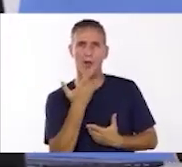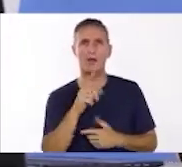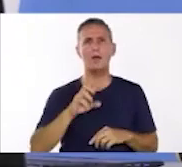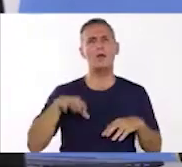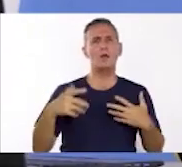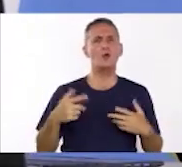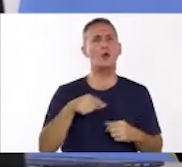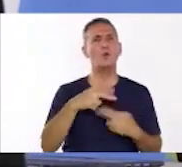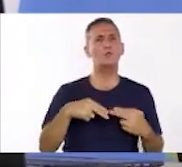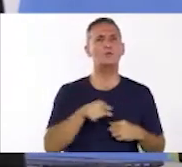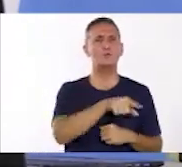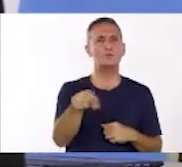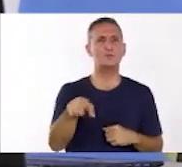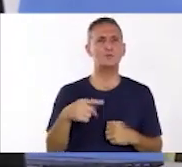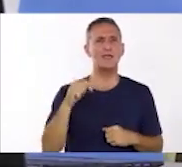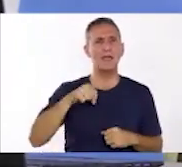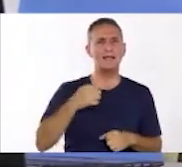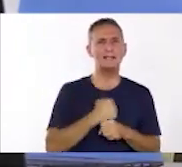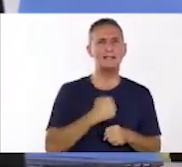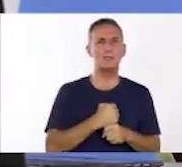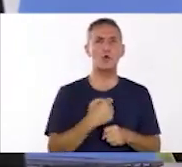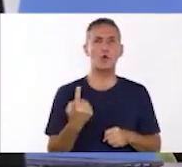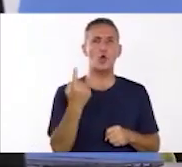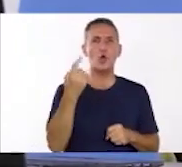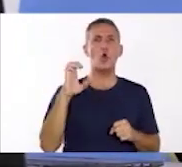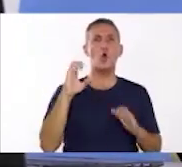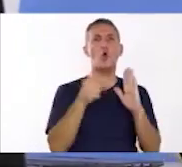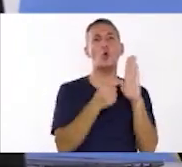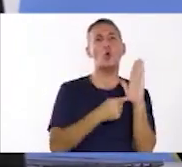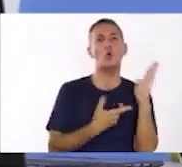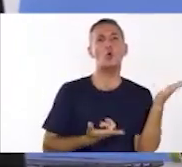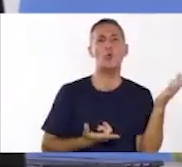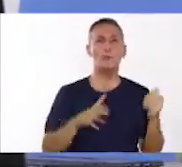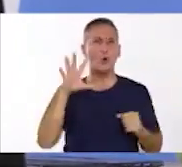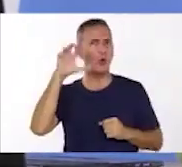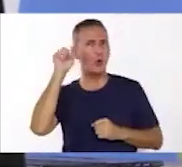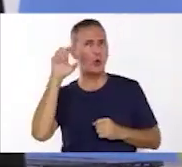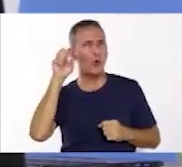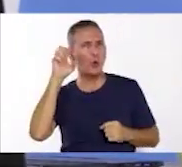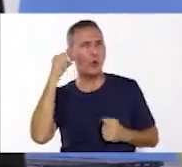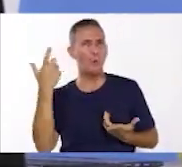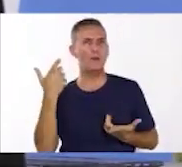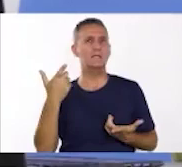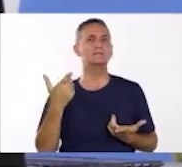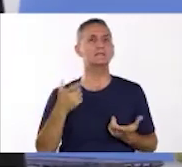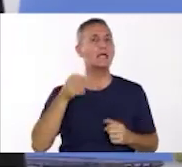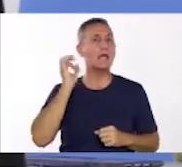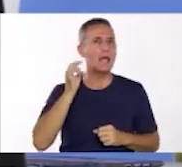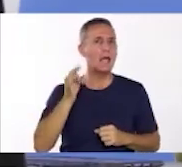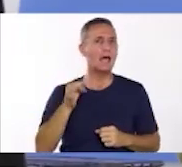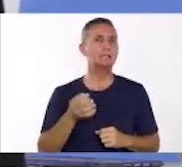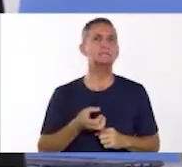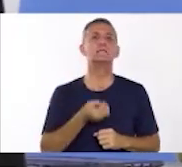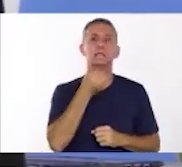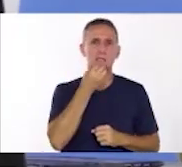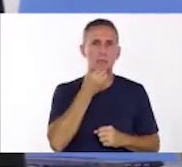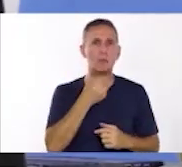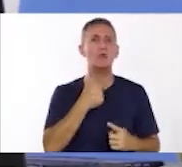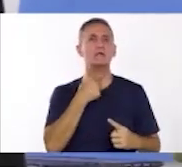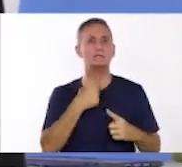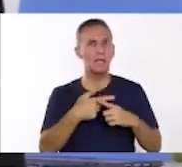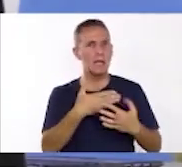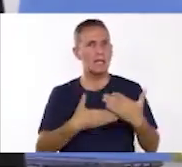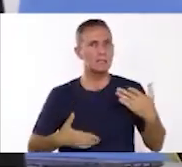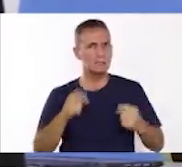próximo encuentro. Vamos a ver cómo ustedes lo hicieron. Aquí estamos trabajando uno de los componentes, el componente de